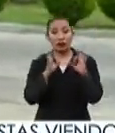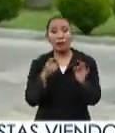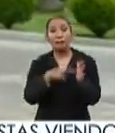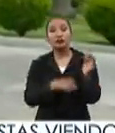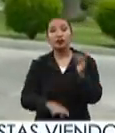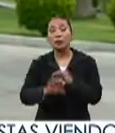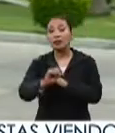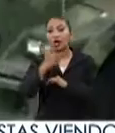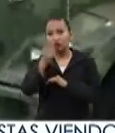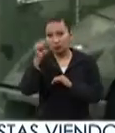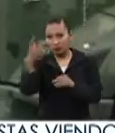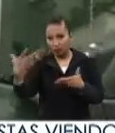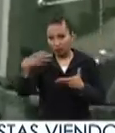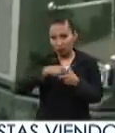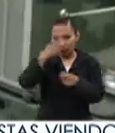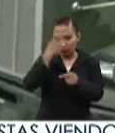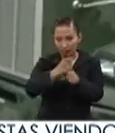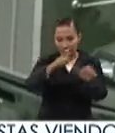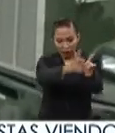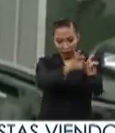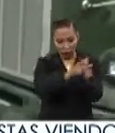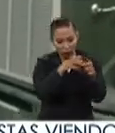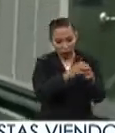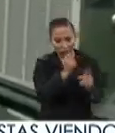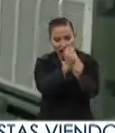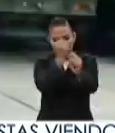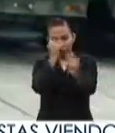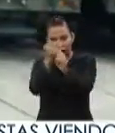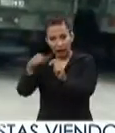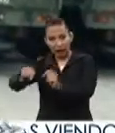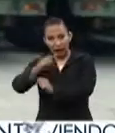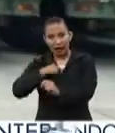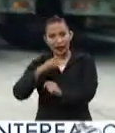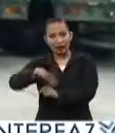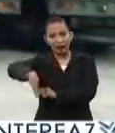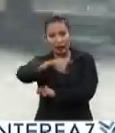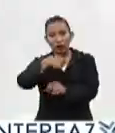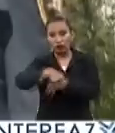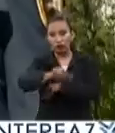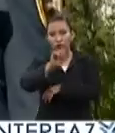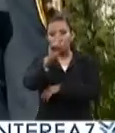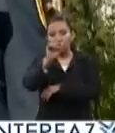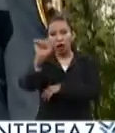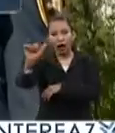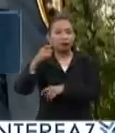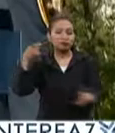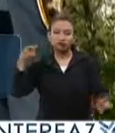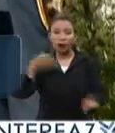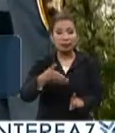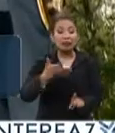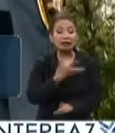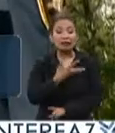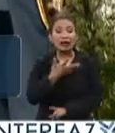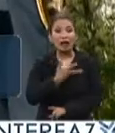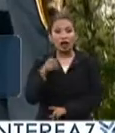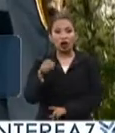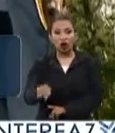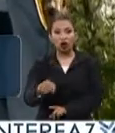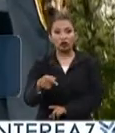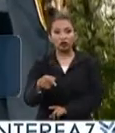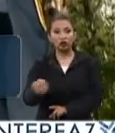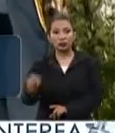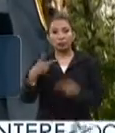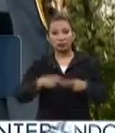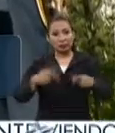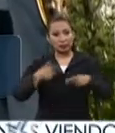1998 como parte del primer regimiento de transportes del Campo Militar 1A. objetivo es contar